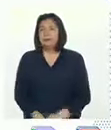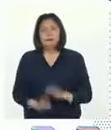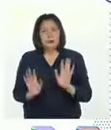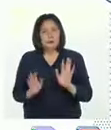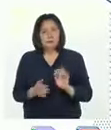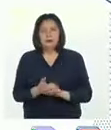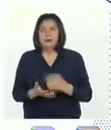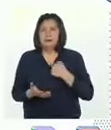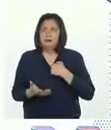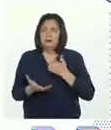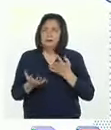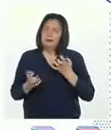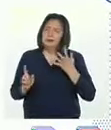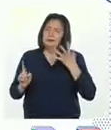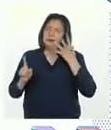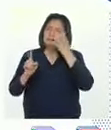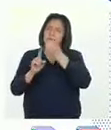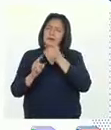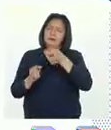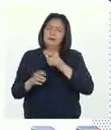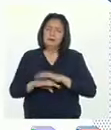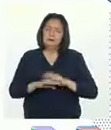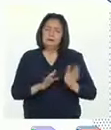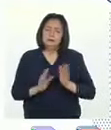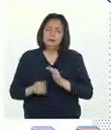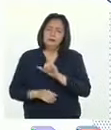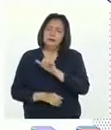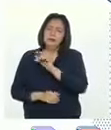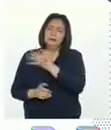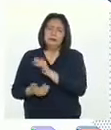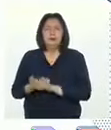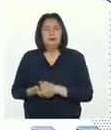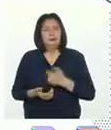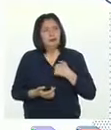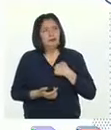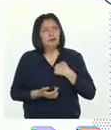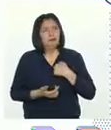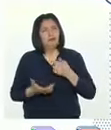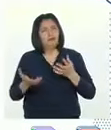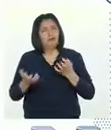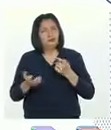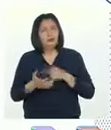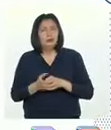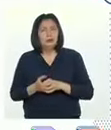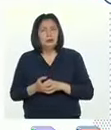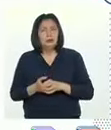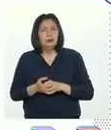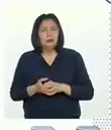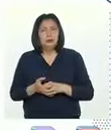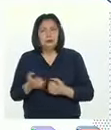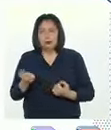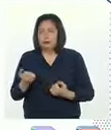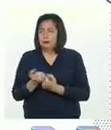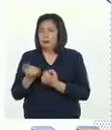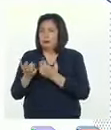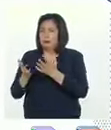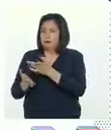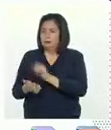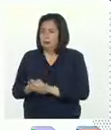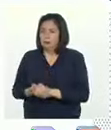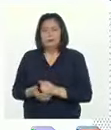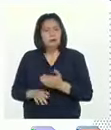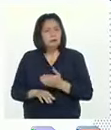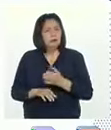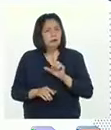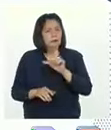ver, ¿qué quiero conseguir con mi plan de mejora para Luis? Pues con mi plan de mejora quiero contribuir a que Luis mejore